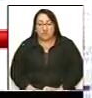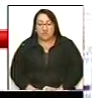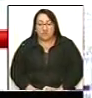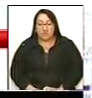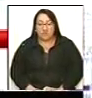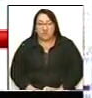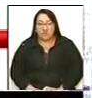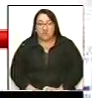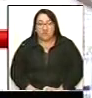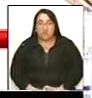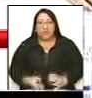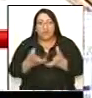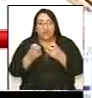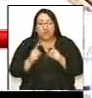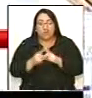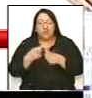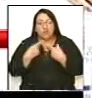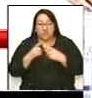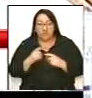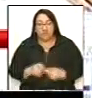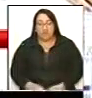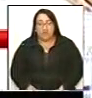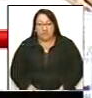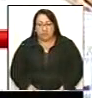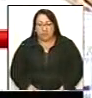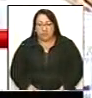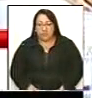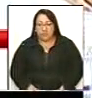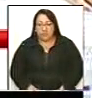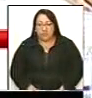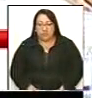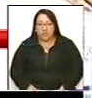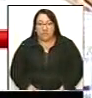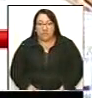rápidamente también pronunciarme sobre